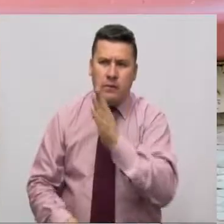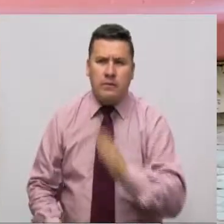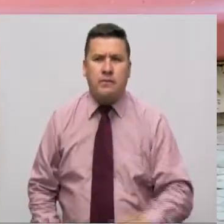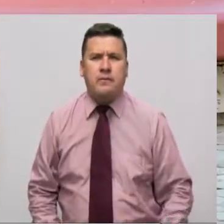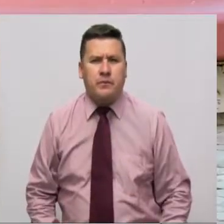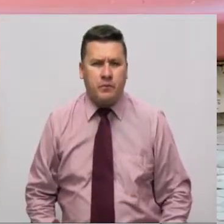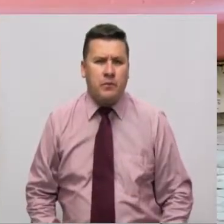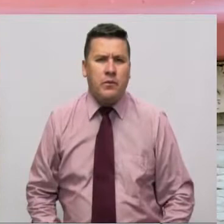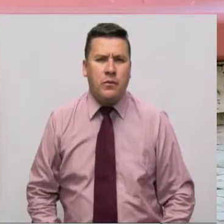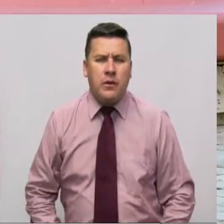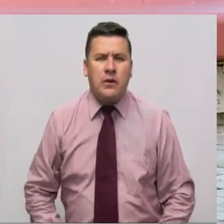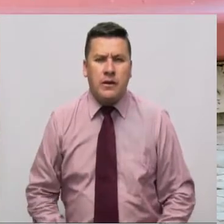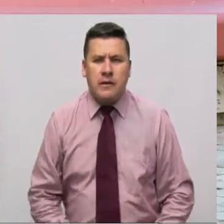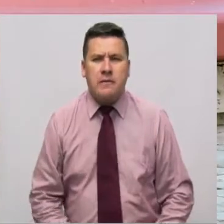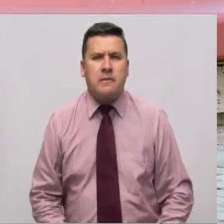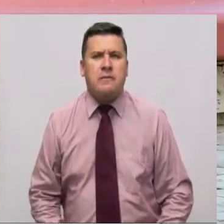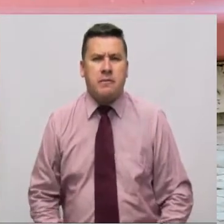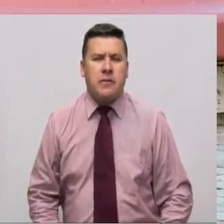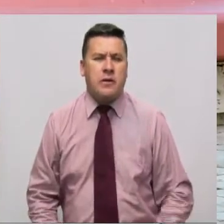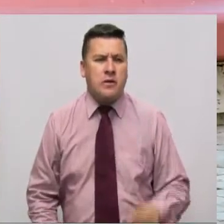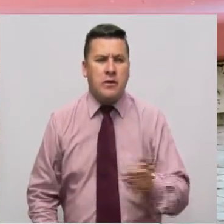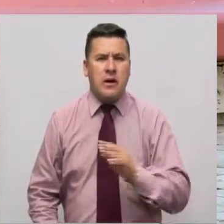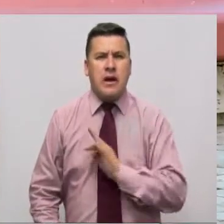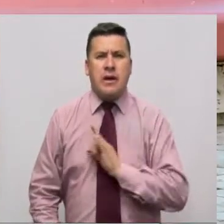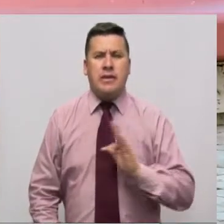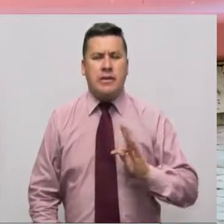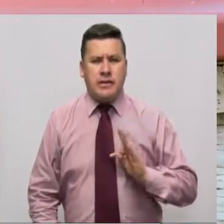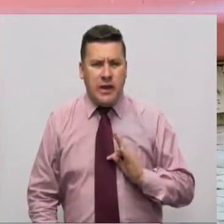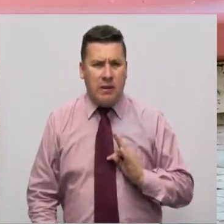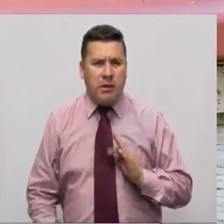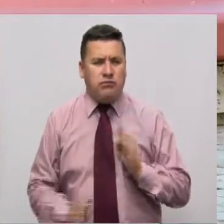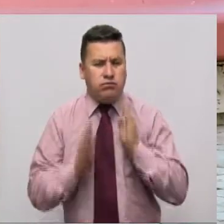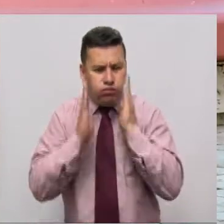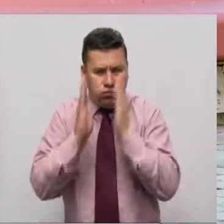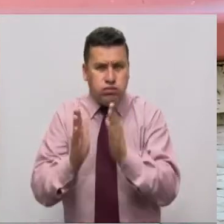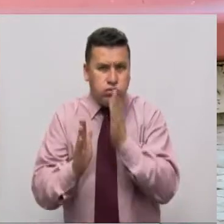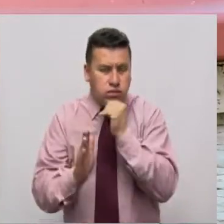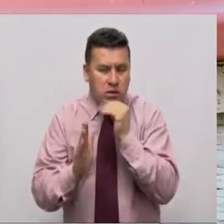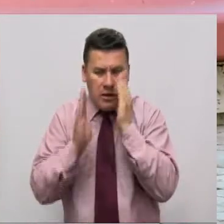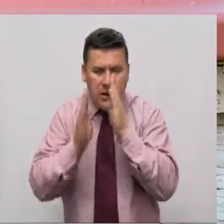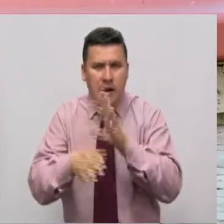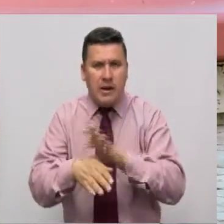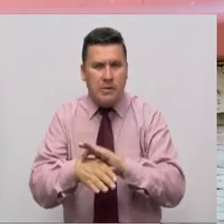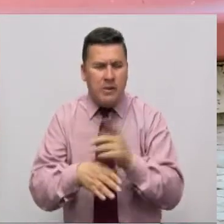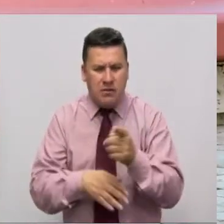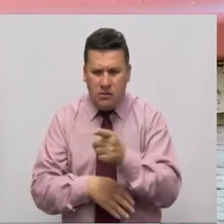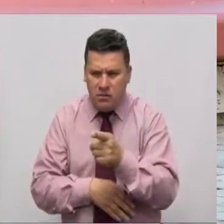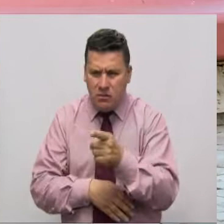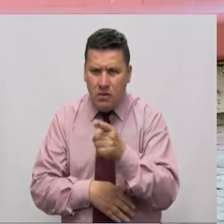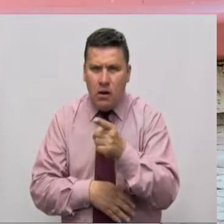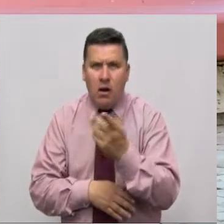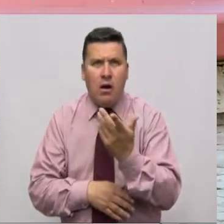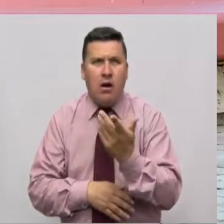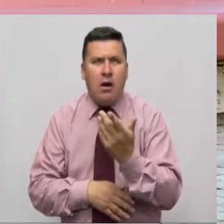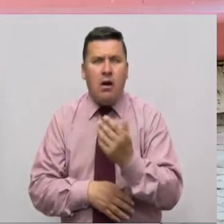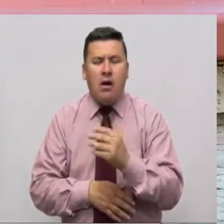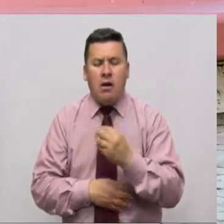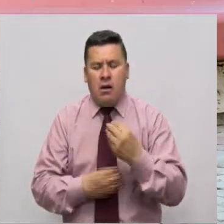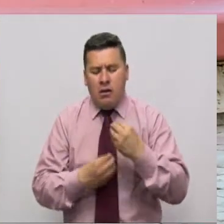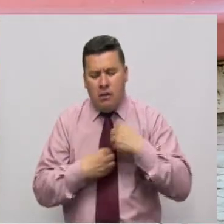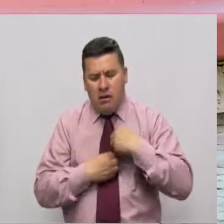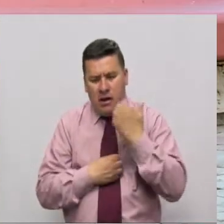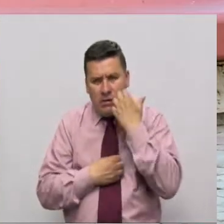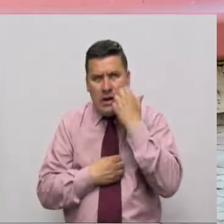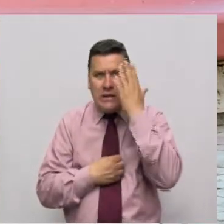médicos. Son pocos los que reciben un buen tratamiento y cuando uno lo recibe quiere aferrarse a